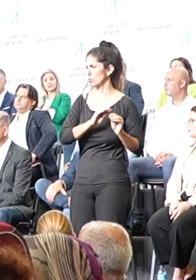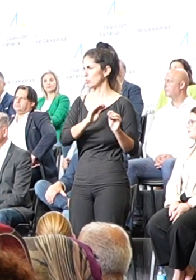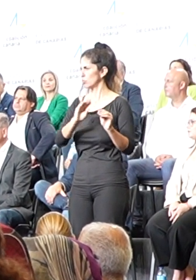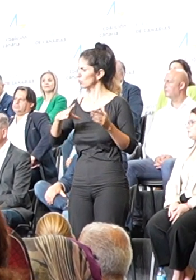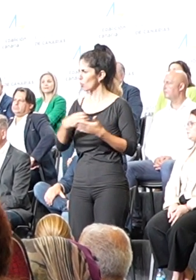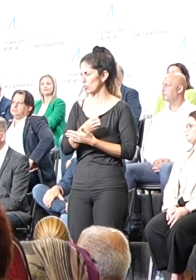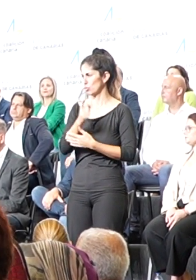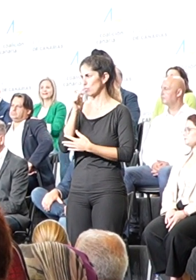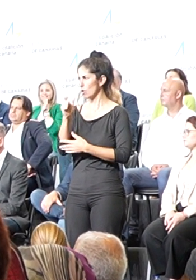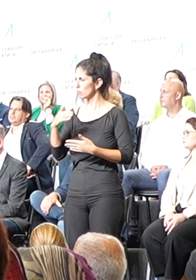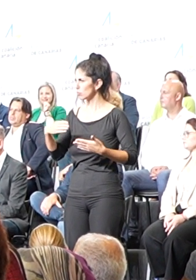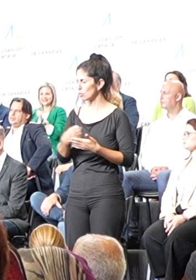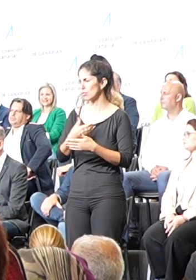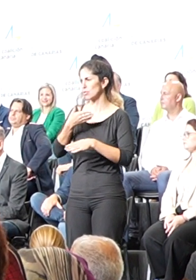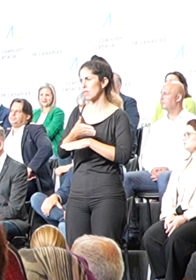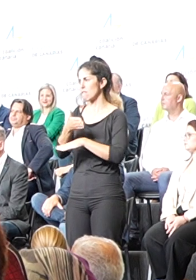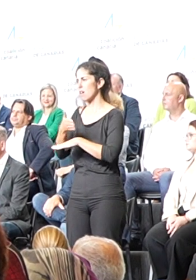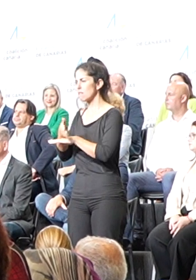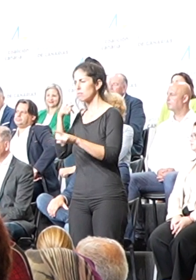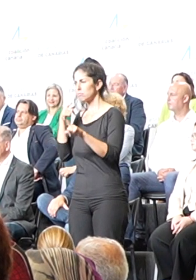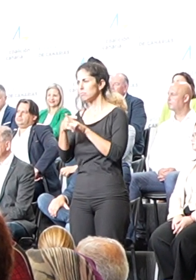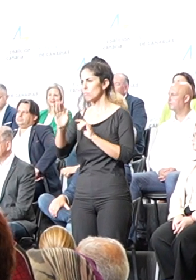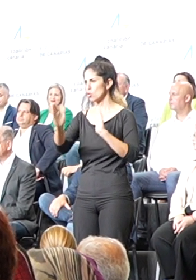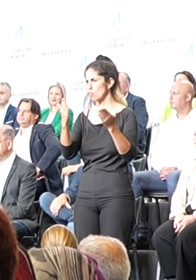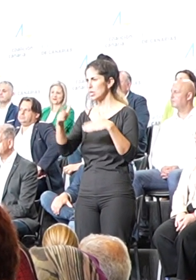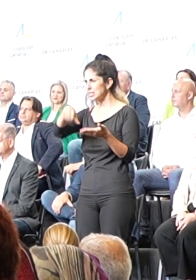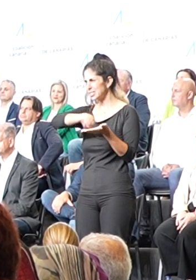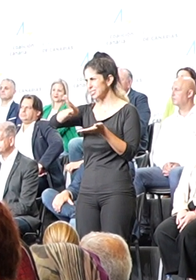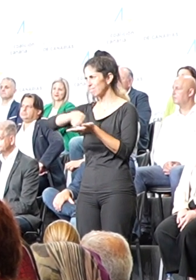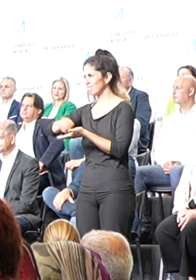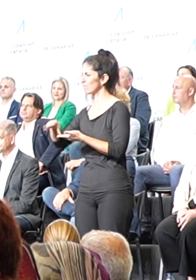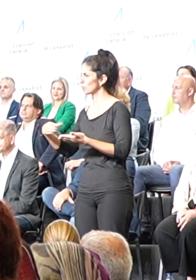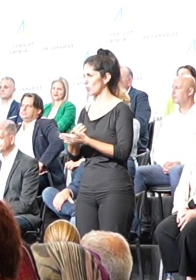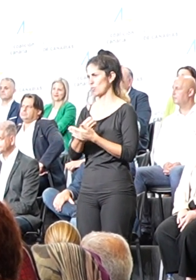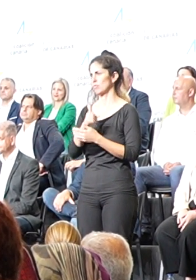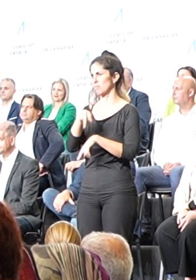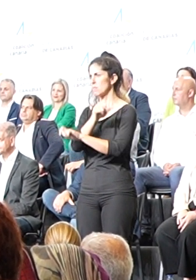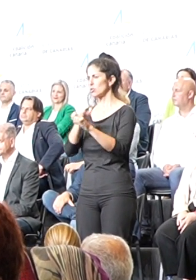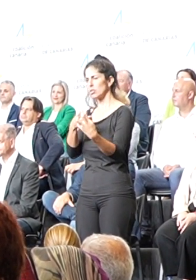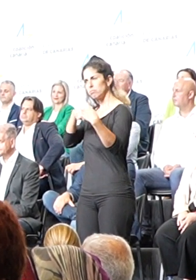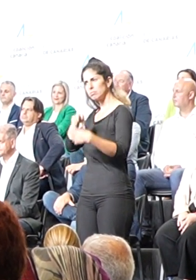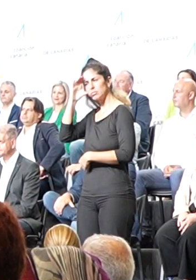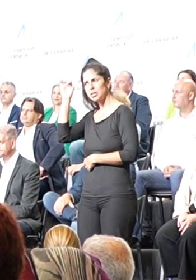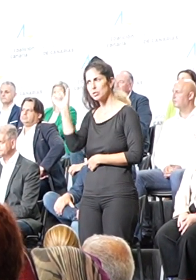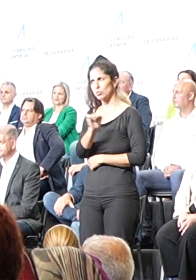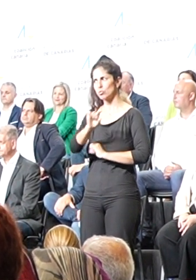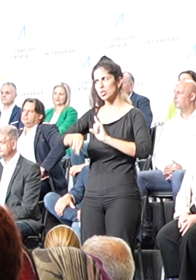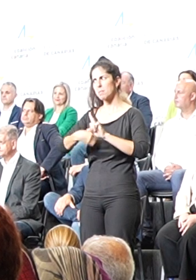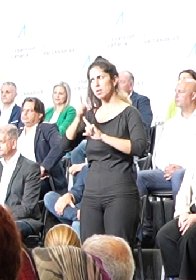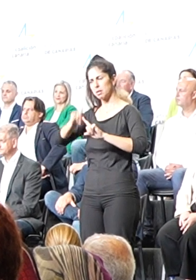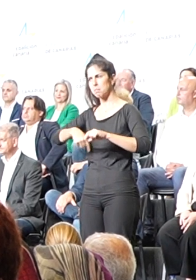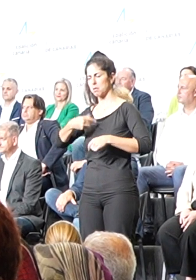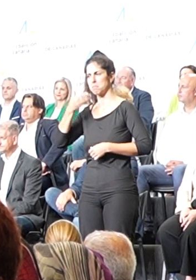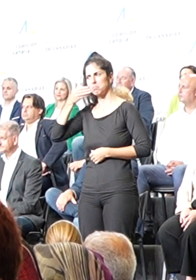su barrio, para recoger todas las propuestas, para escuchar, pero sobre todo para levantar la cabeza con